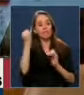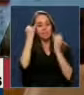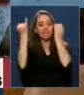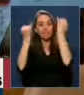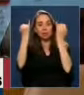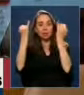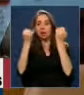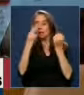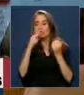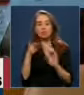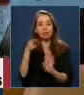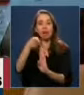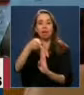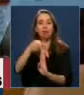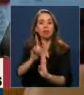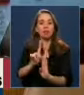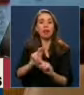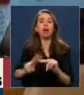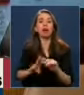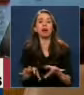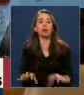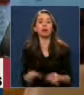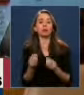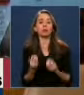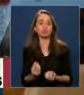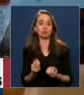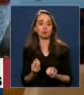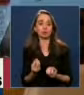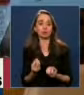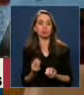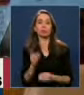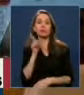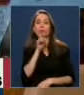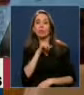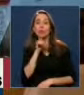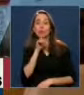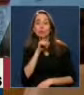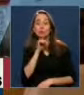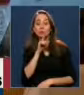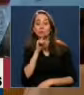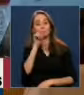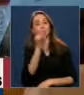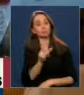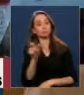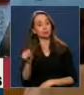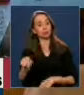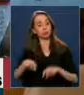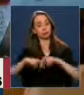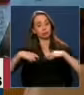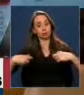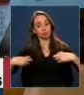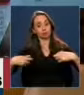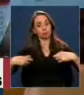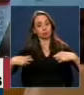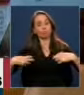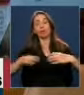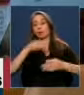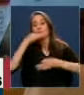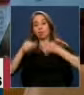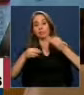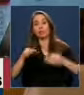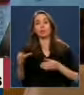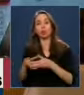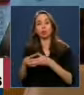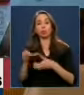dogmas que no nos llevan a nada y hagamos bien las cosas. Por último, a quienes en esta sala han querido decir